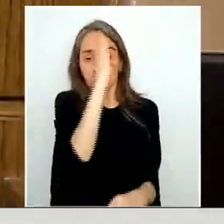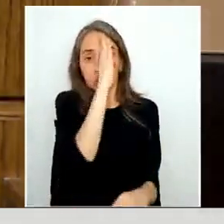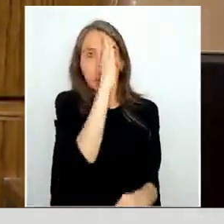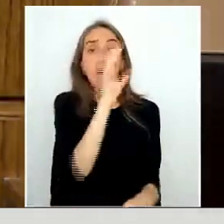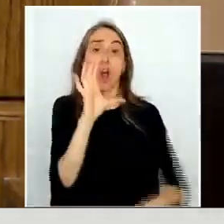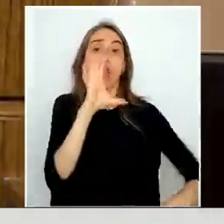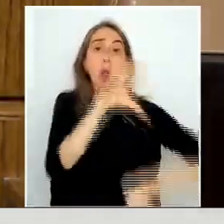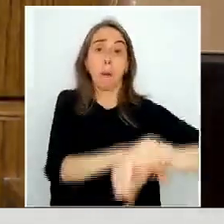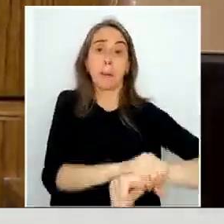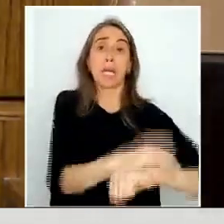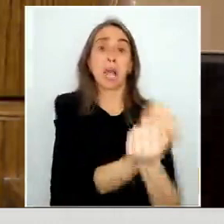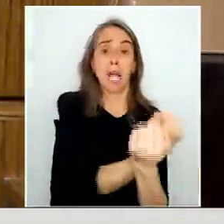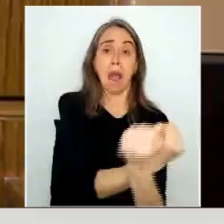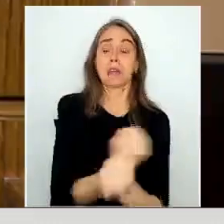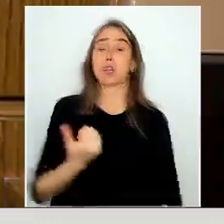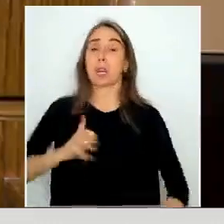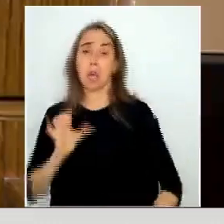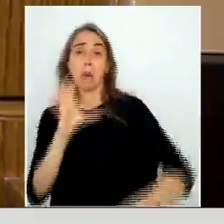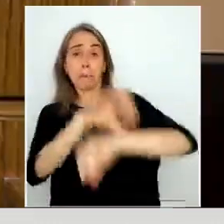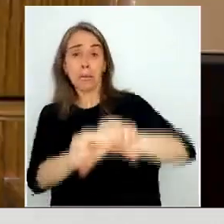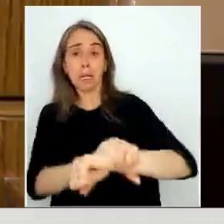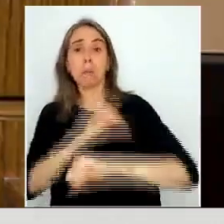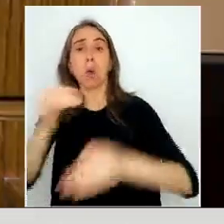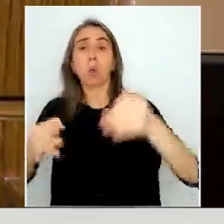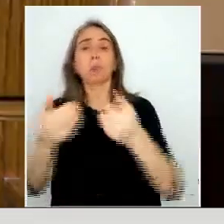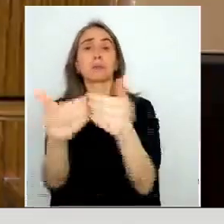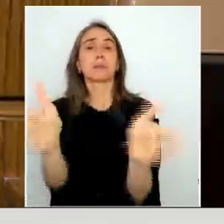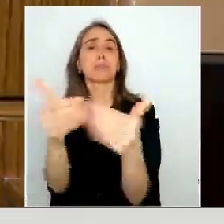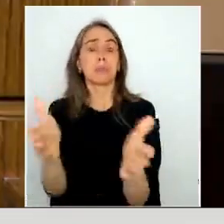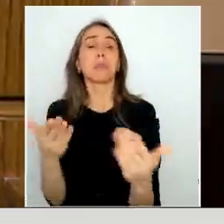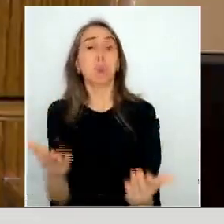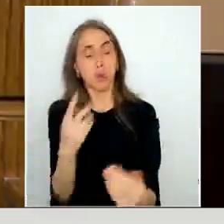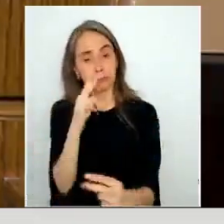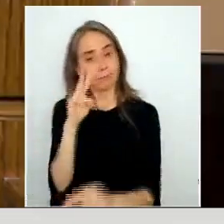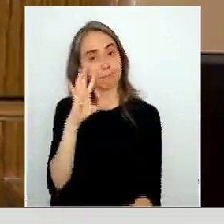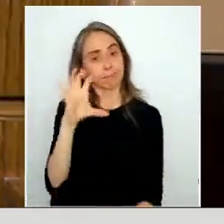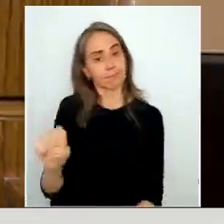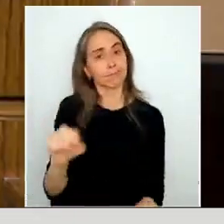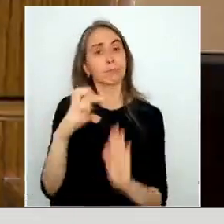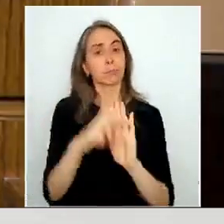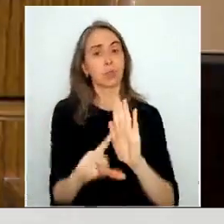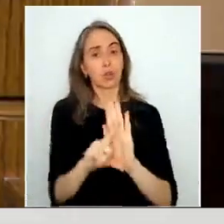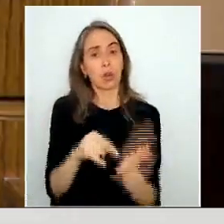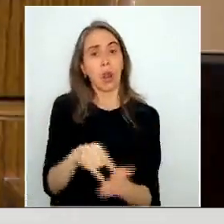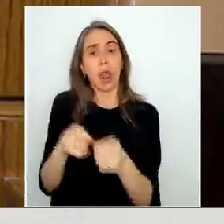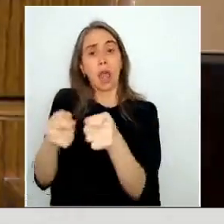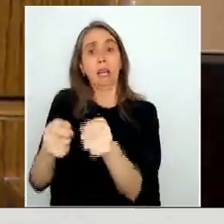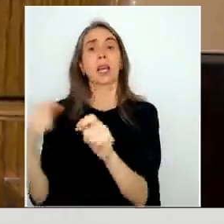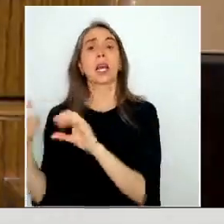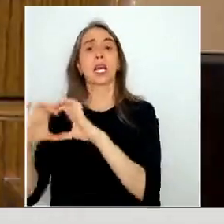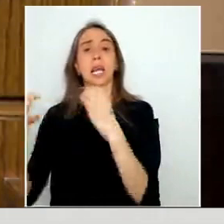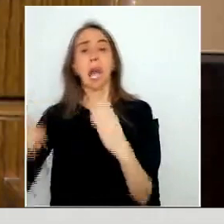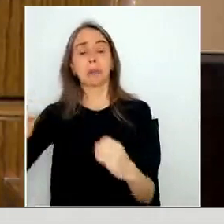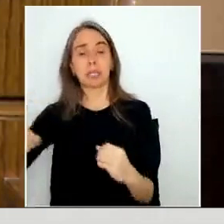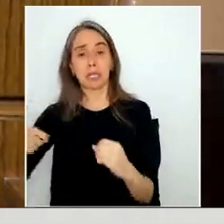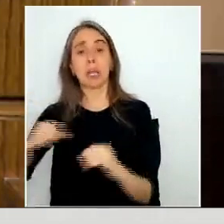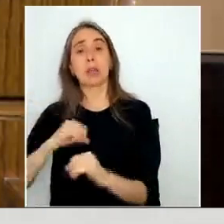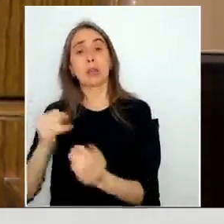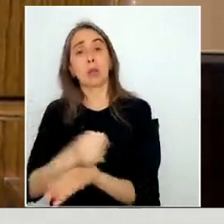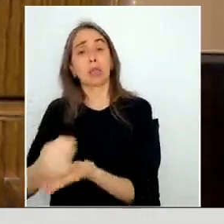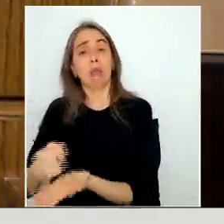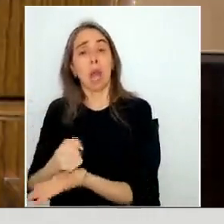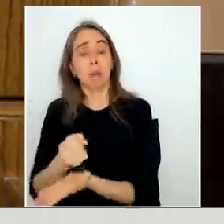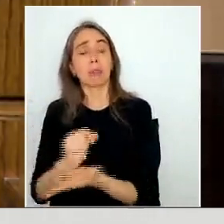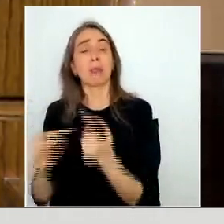judicial lo anterior incentivó la presentación de esta iniciativa de ley propuesta en el senado que sufrió importantes modificaciones tras la inclusión